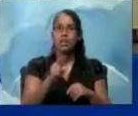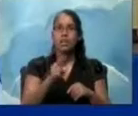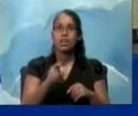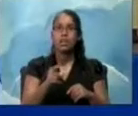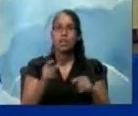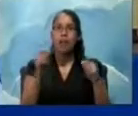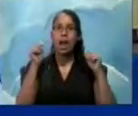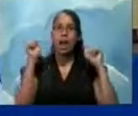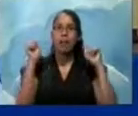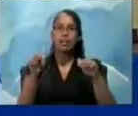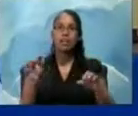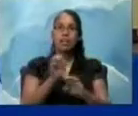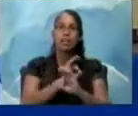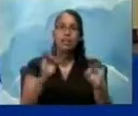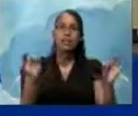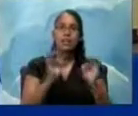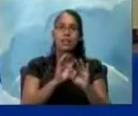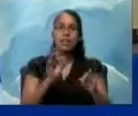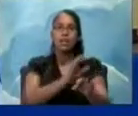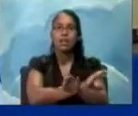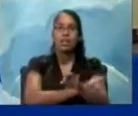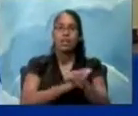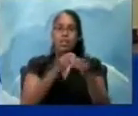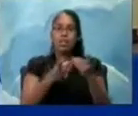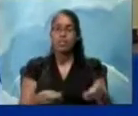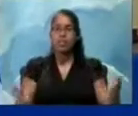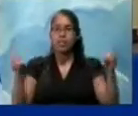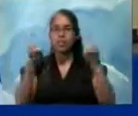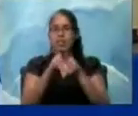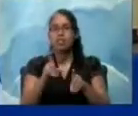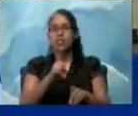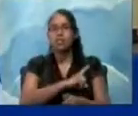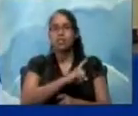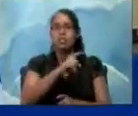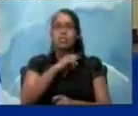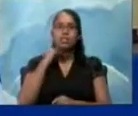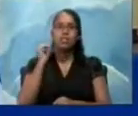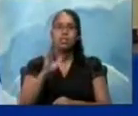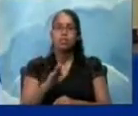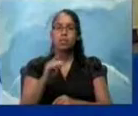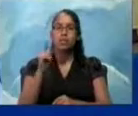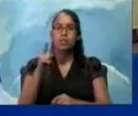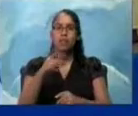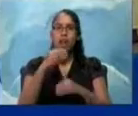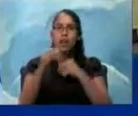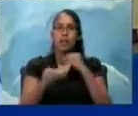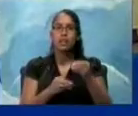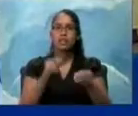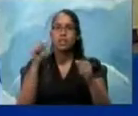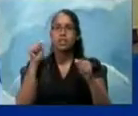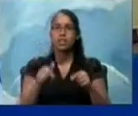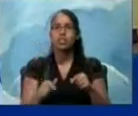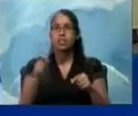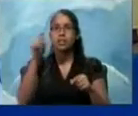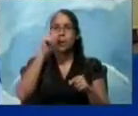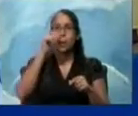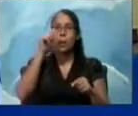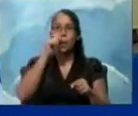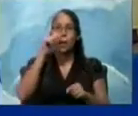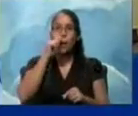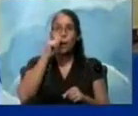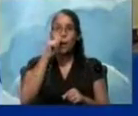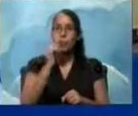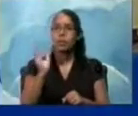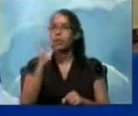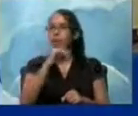aquí, nada digno de muerte ha hecho este hombre. No